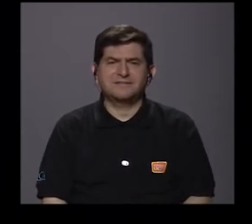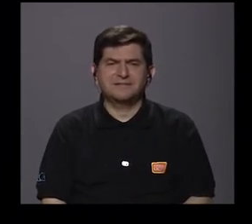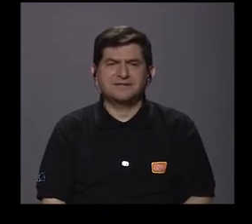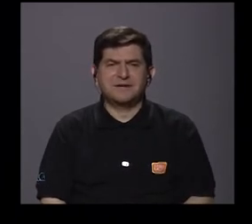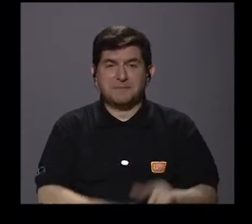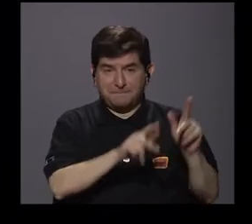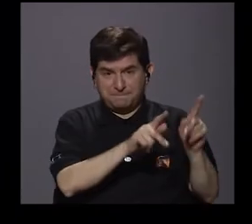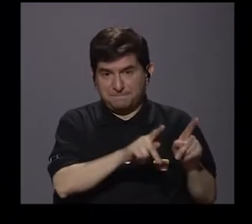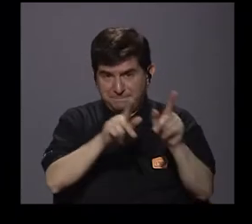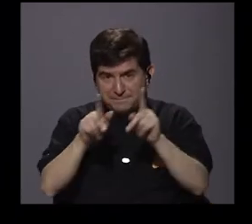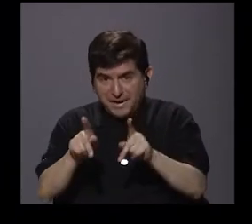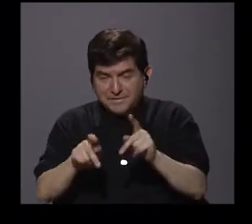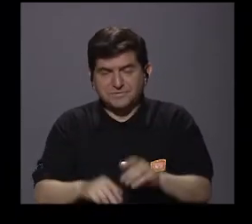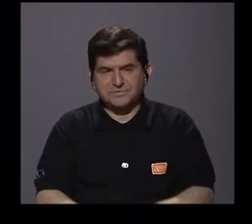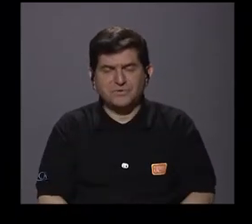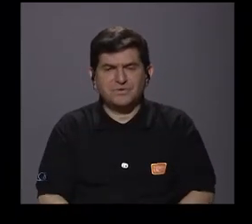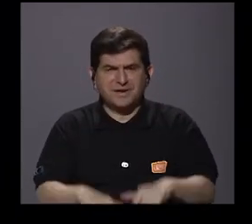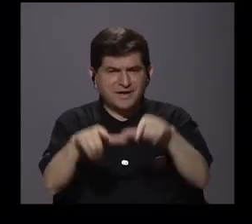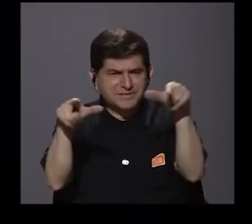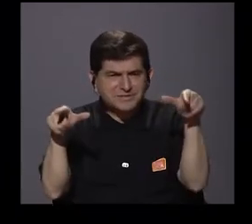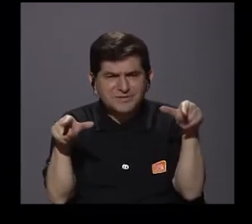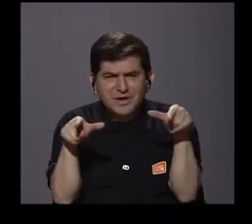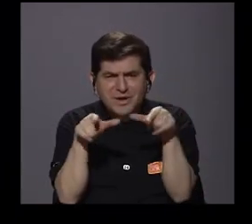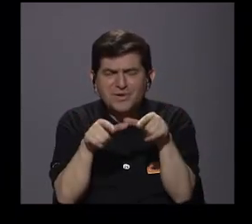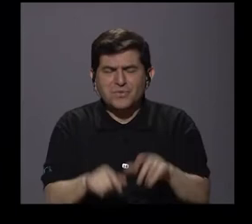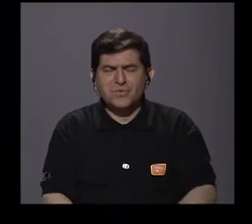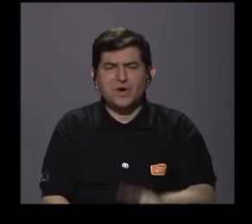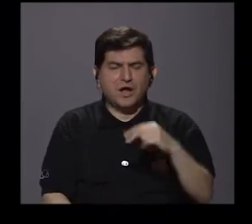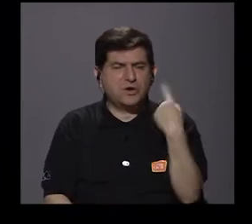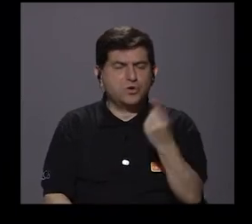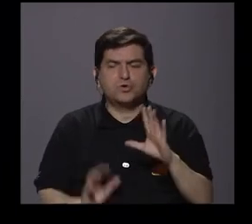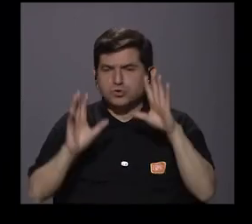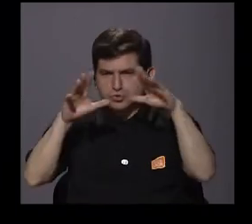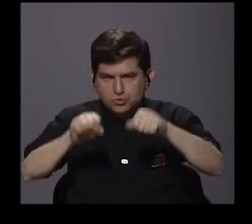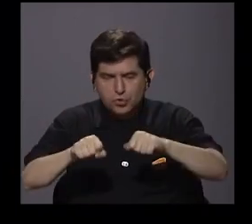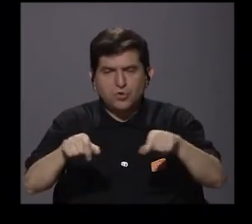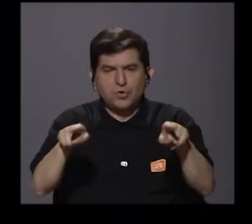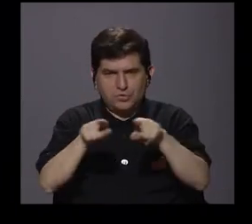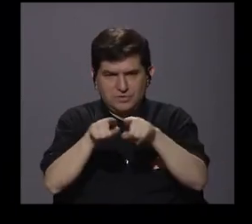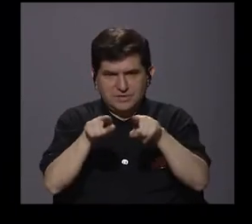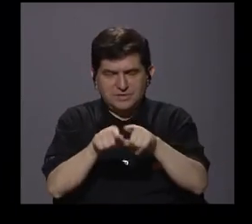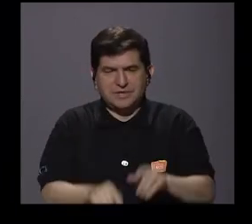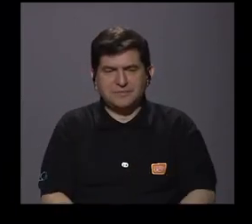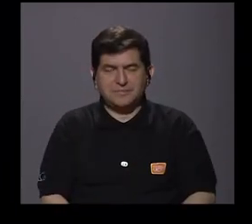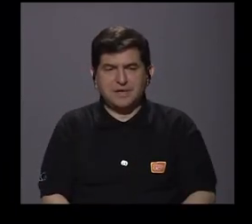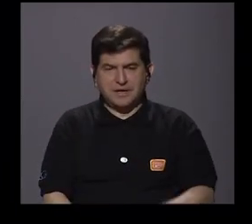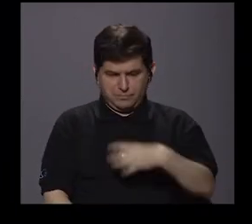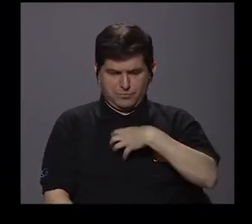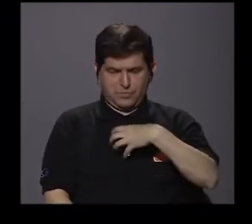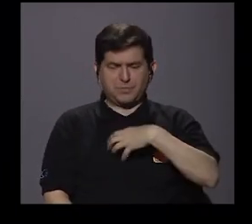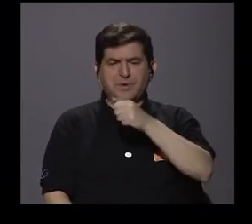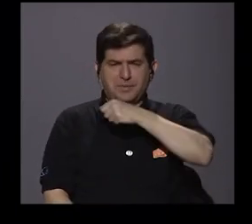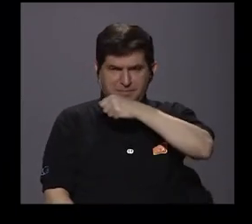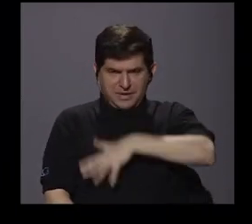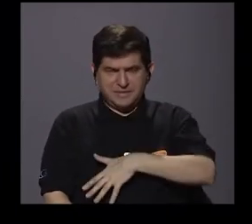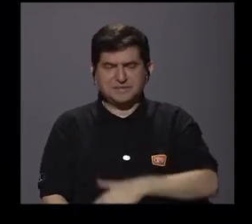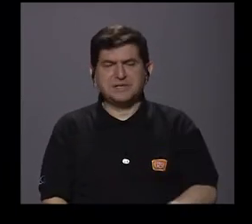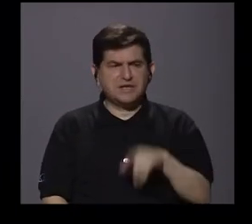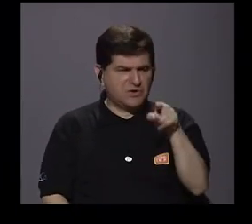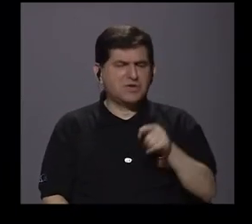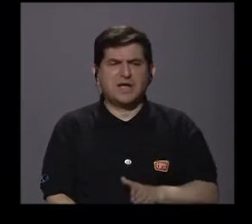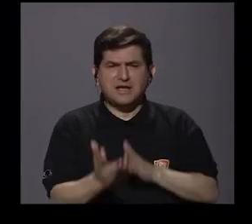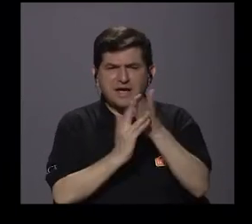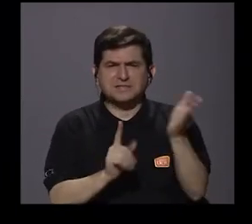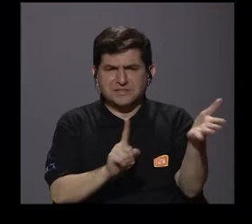las personas que en un lugar que está no solamente ocupado, sino que es de palestinos, fuese arrestada.